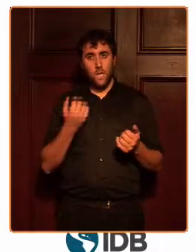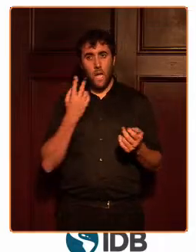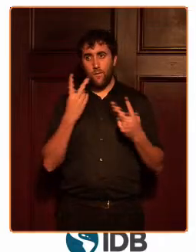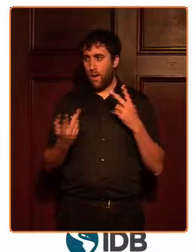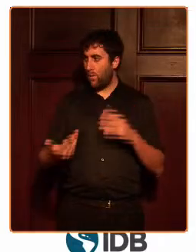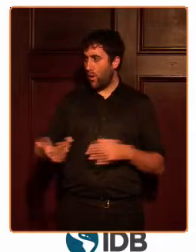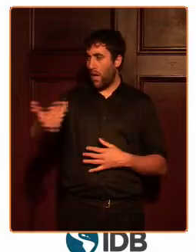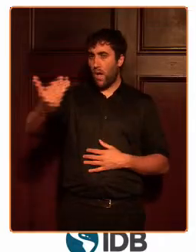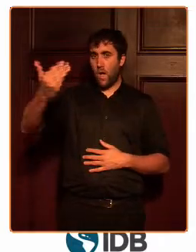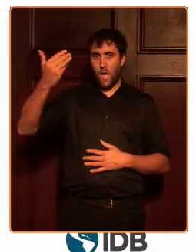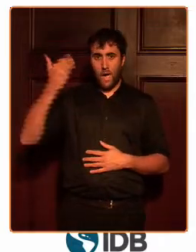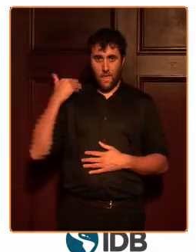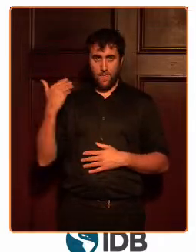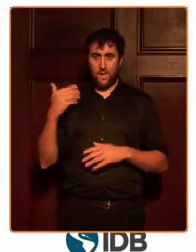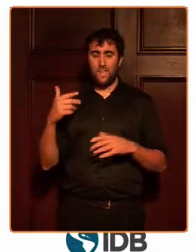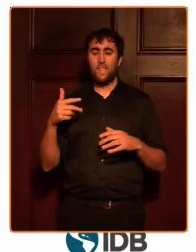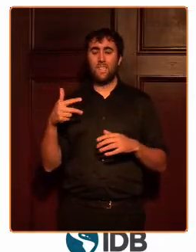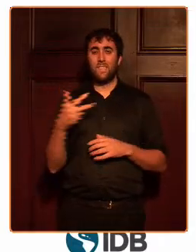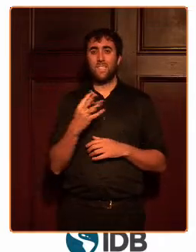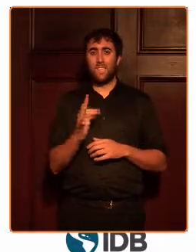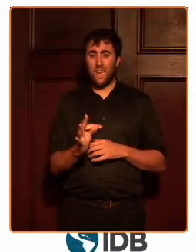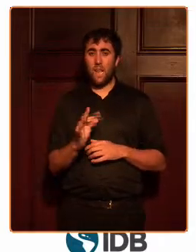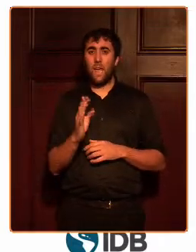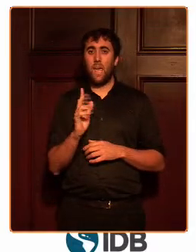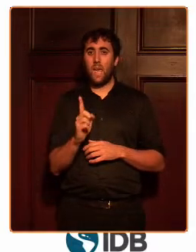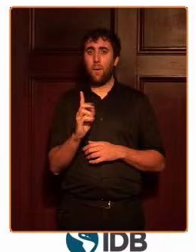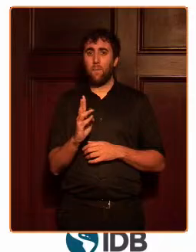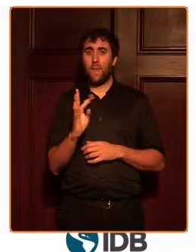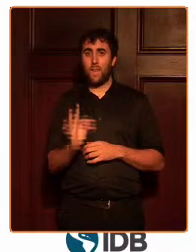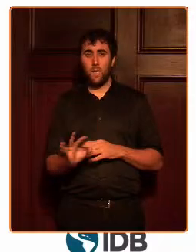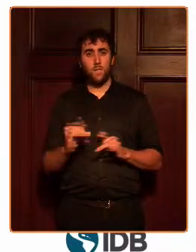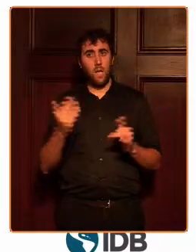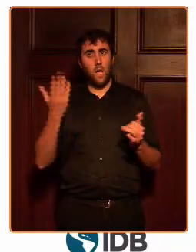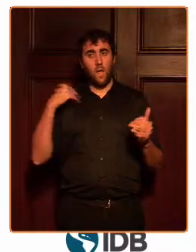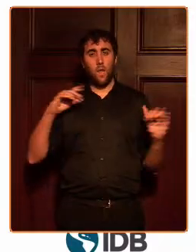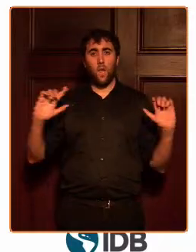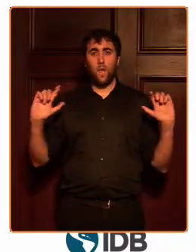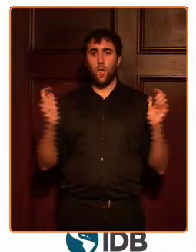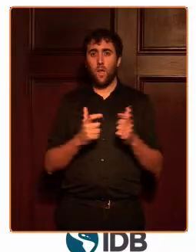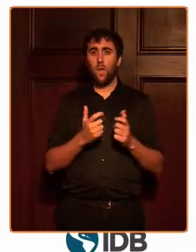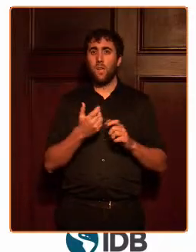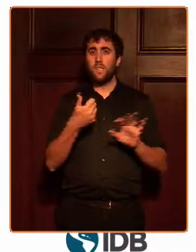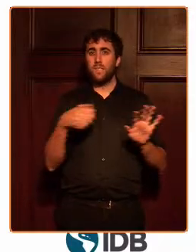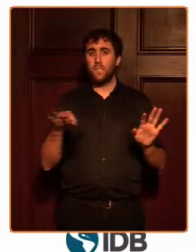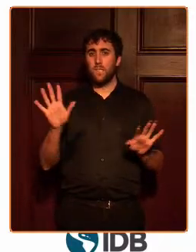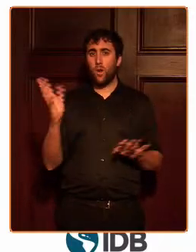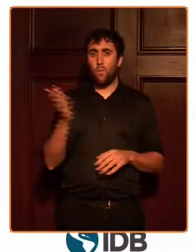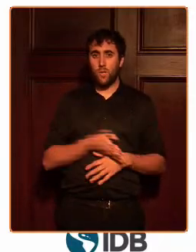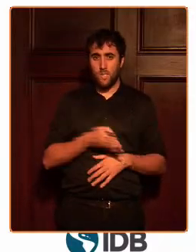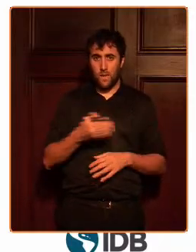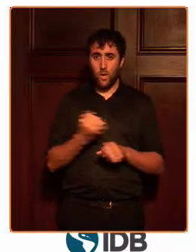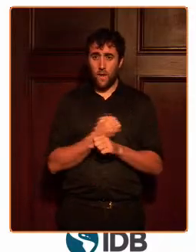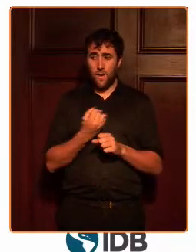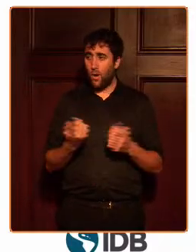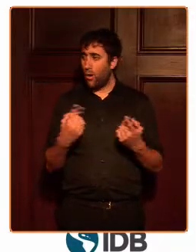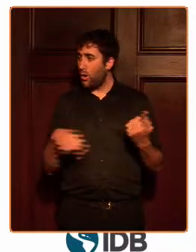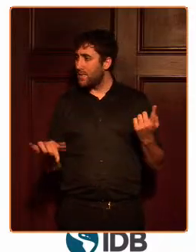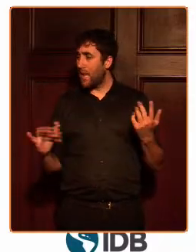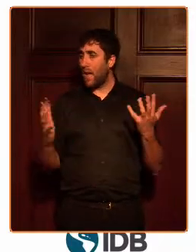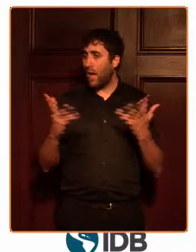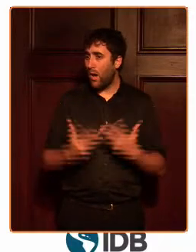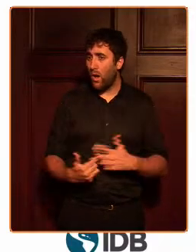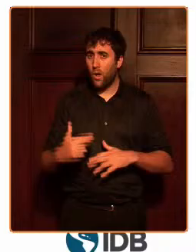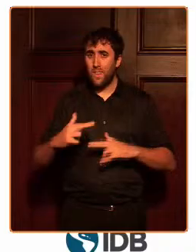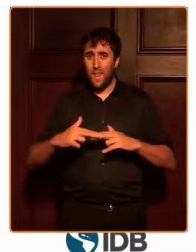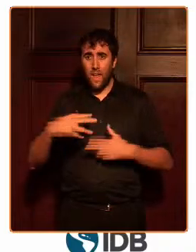antes del ChatGPT ya habían desaparecido el 65% de las tareas rutinarias y